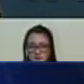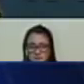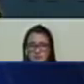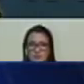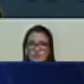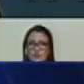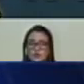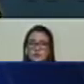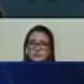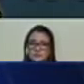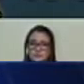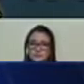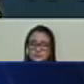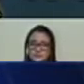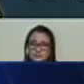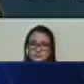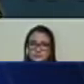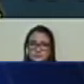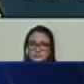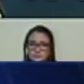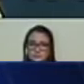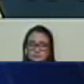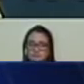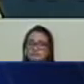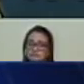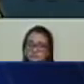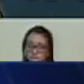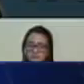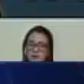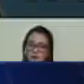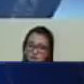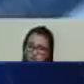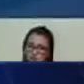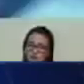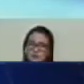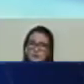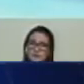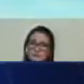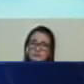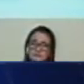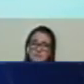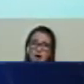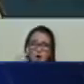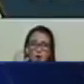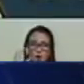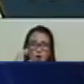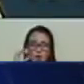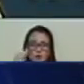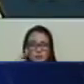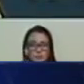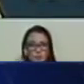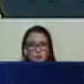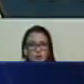contra Venezuela. Lo que ocurrió ayer es que el pueblo de Venezuela